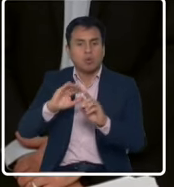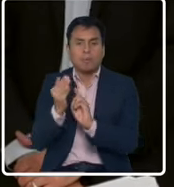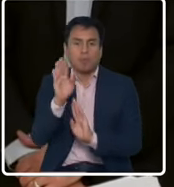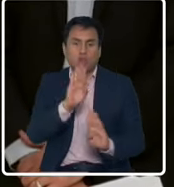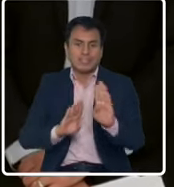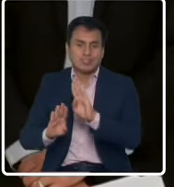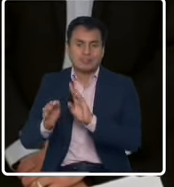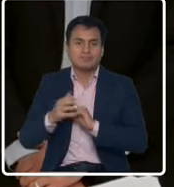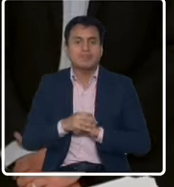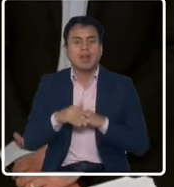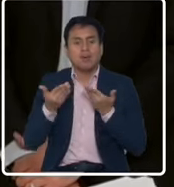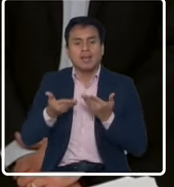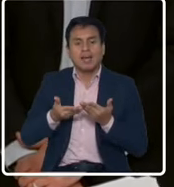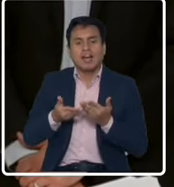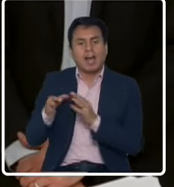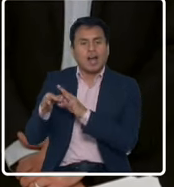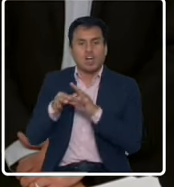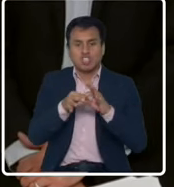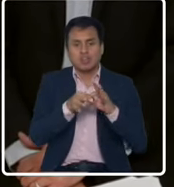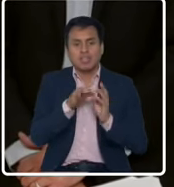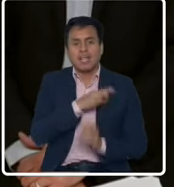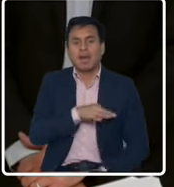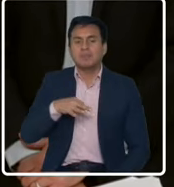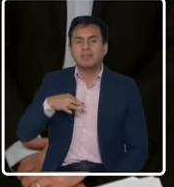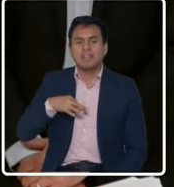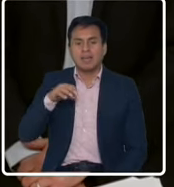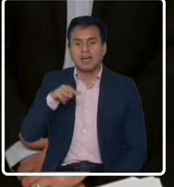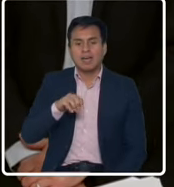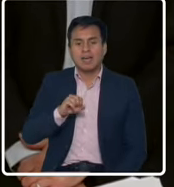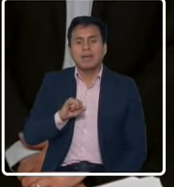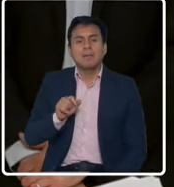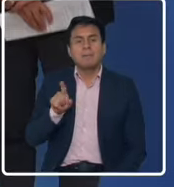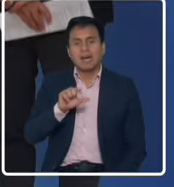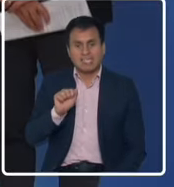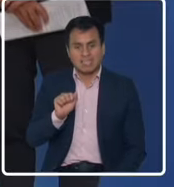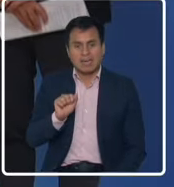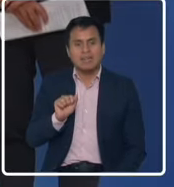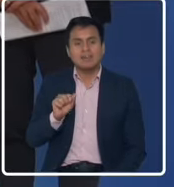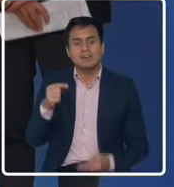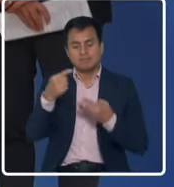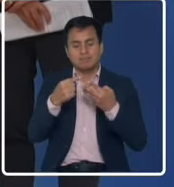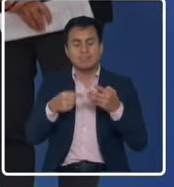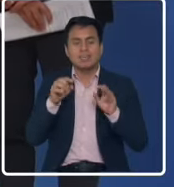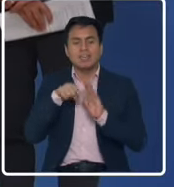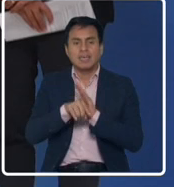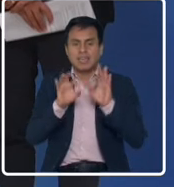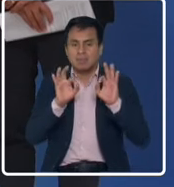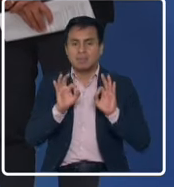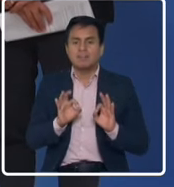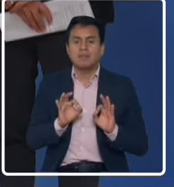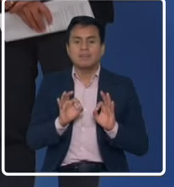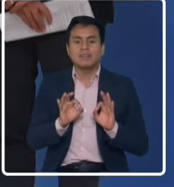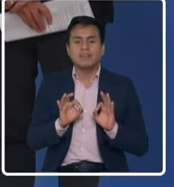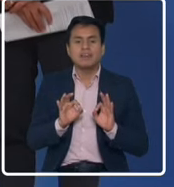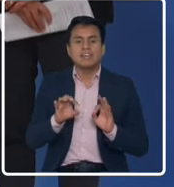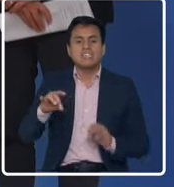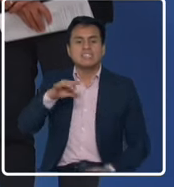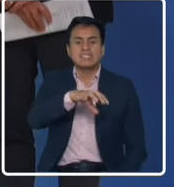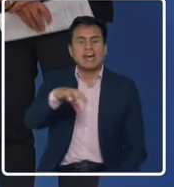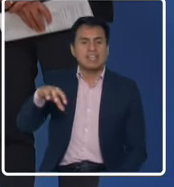protección voy a dejar a continuación a la ministra maisa quien se referirá específicamente a aquellos